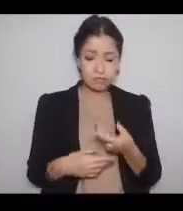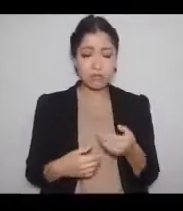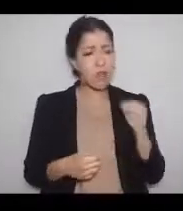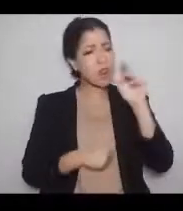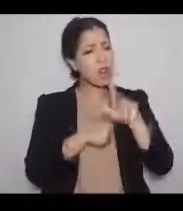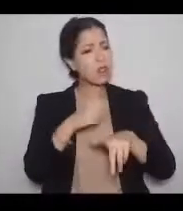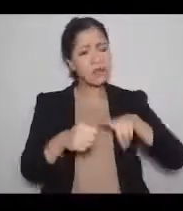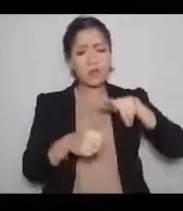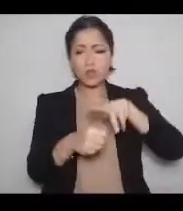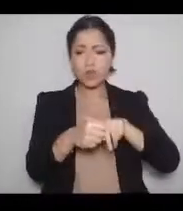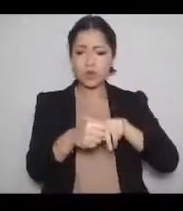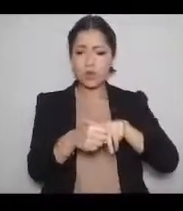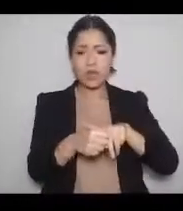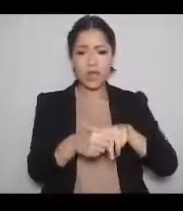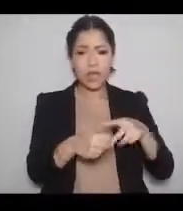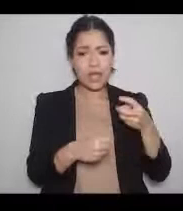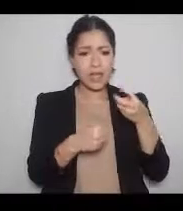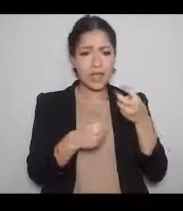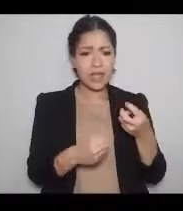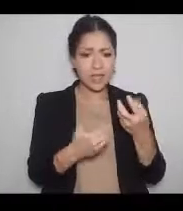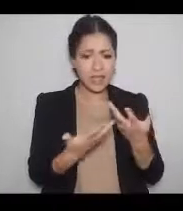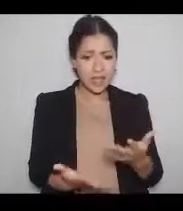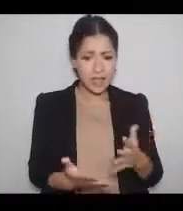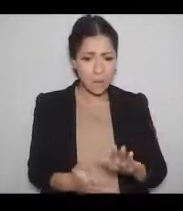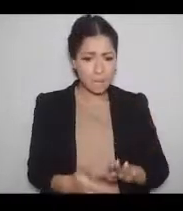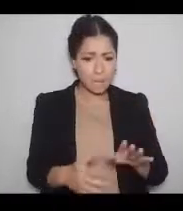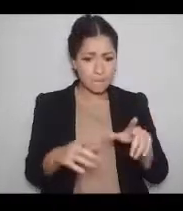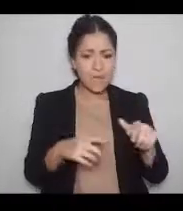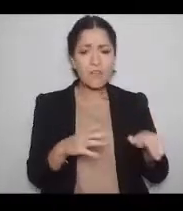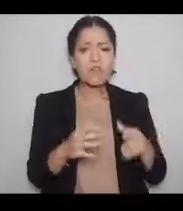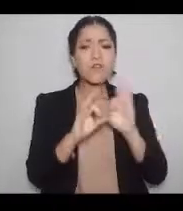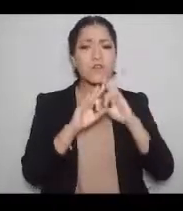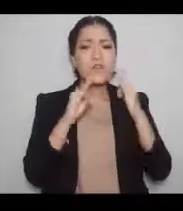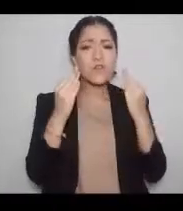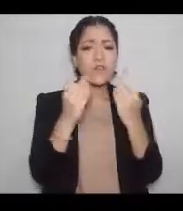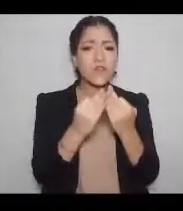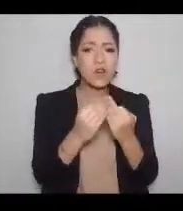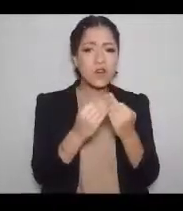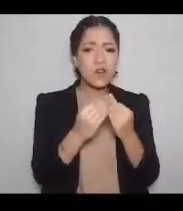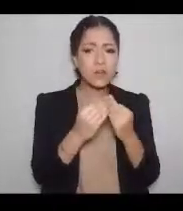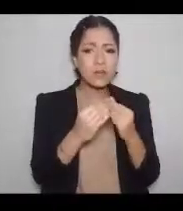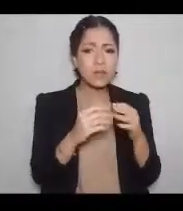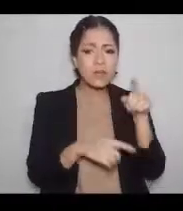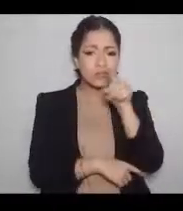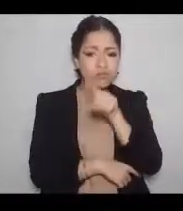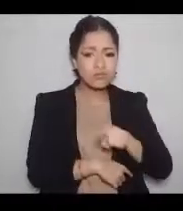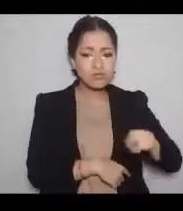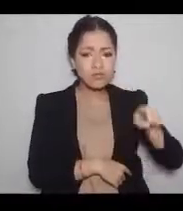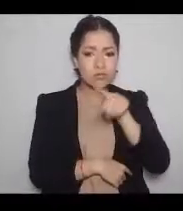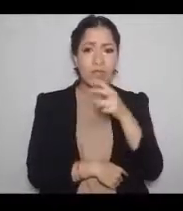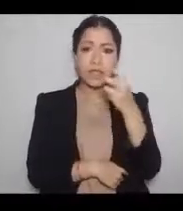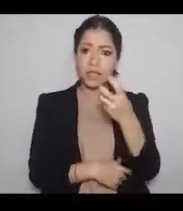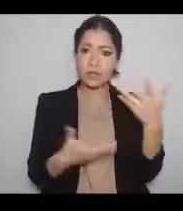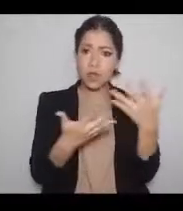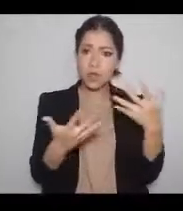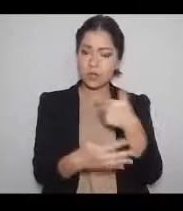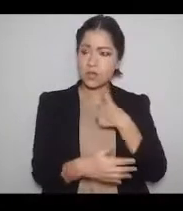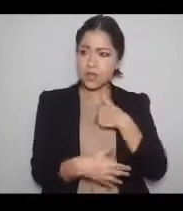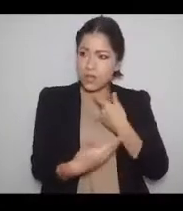naturaleza es circular. Eso me preparó para el papel de Tico Brahe.